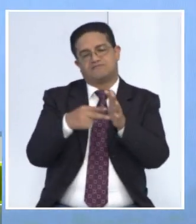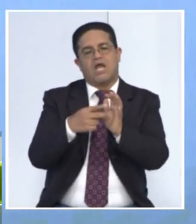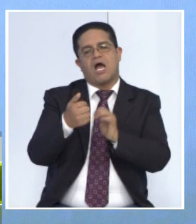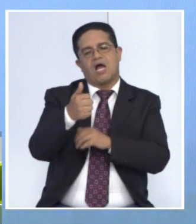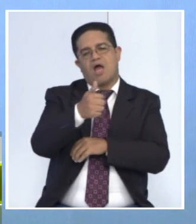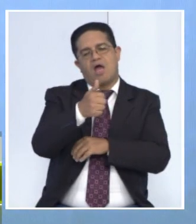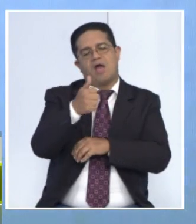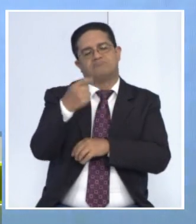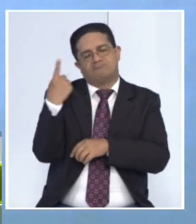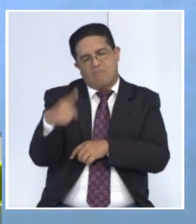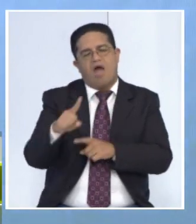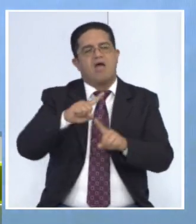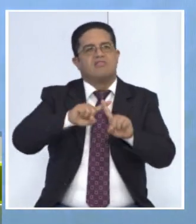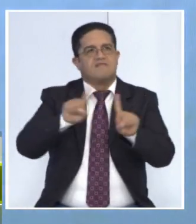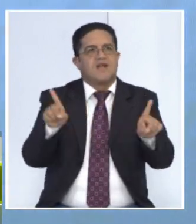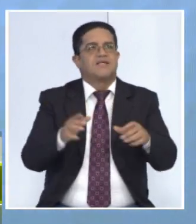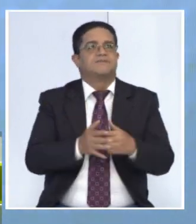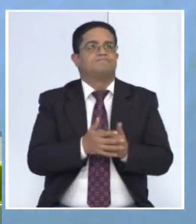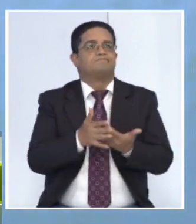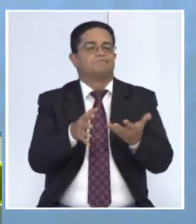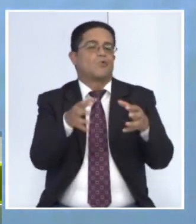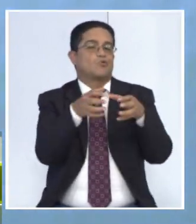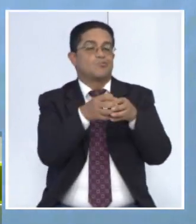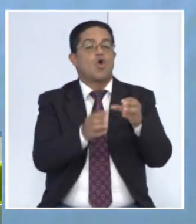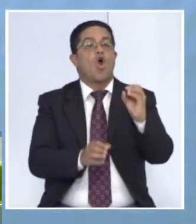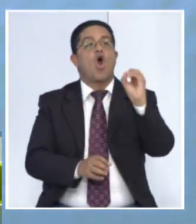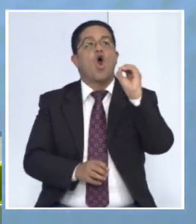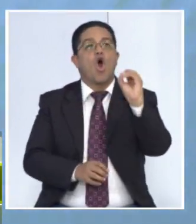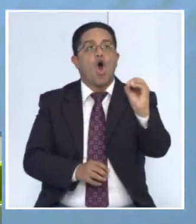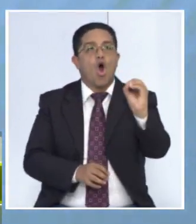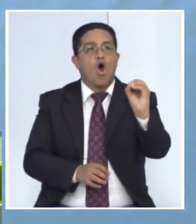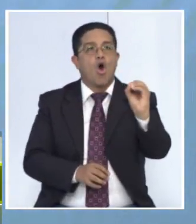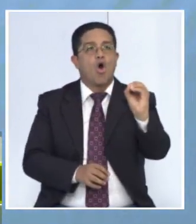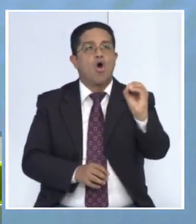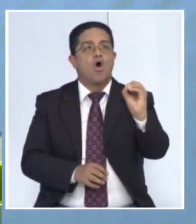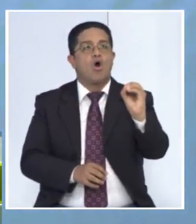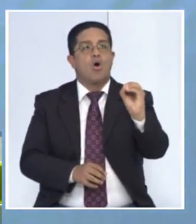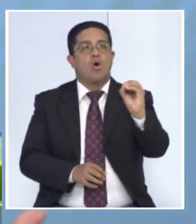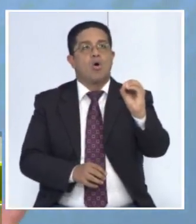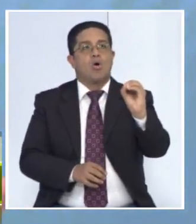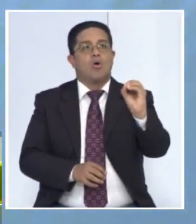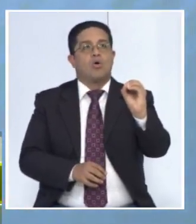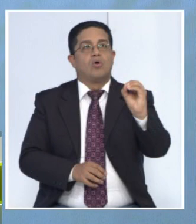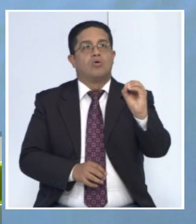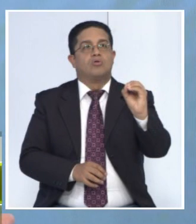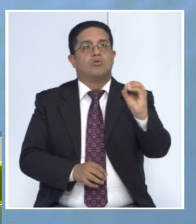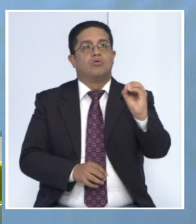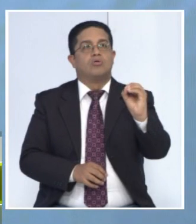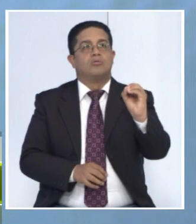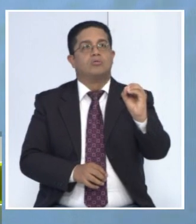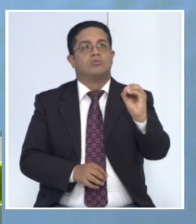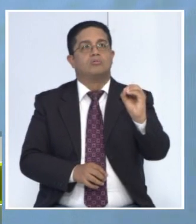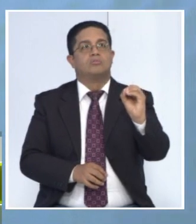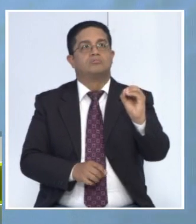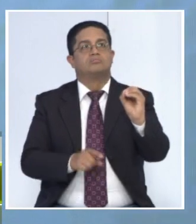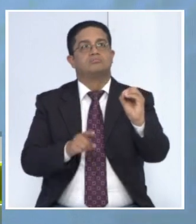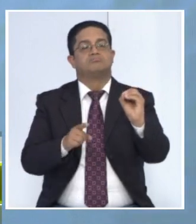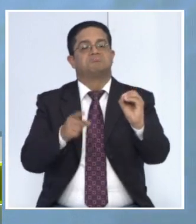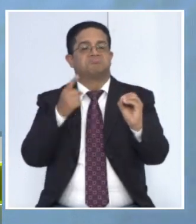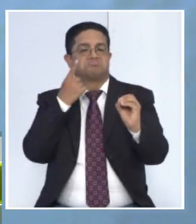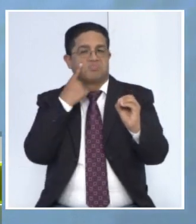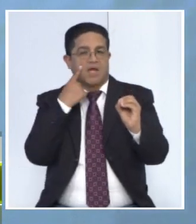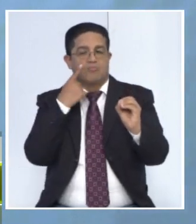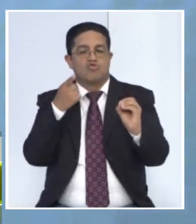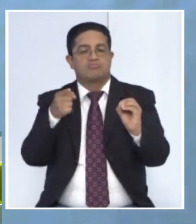y el grupo sanguíneo O en nuestras poblaciones, que nosotros tenemos básicamente, venimos de poblaciones